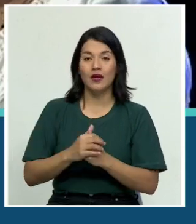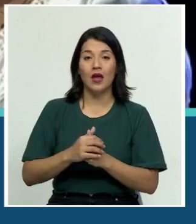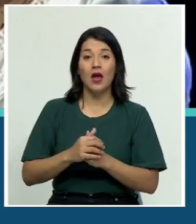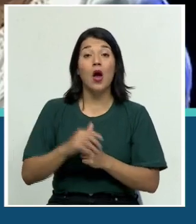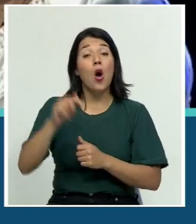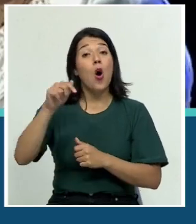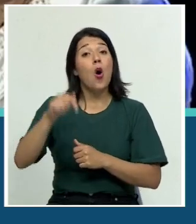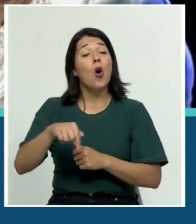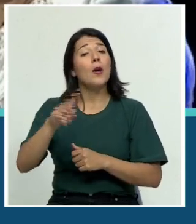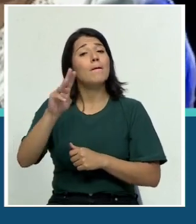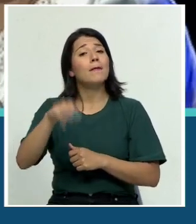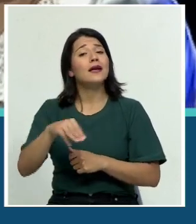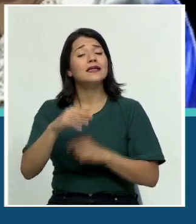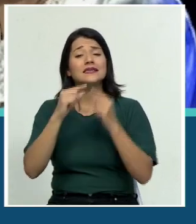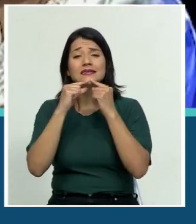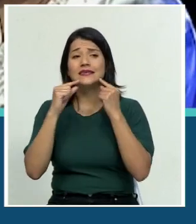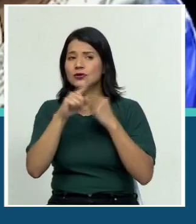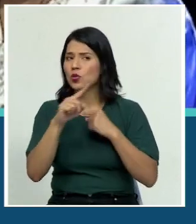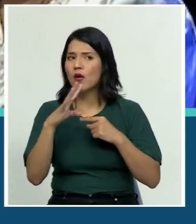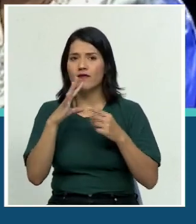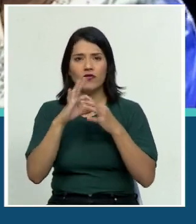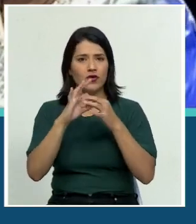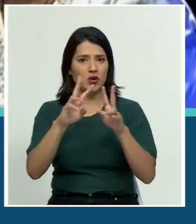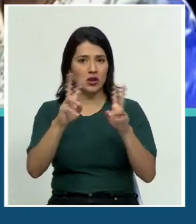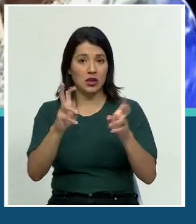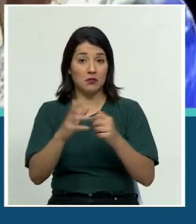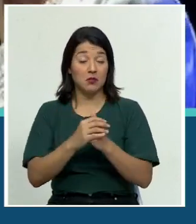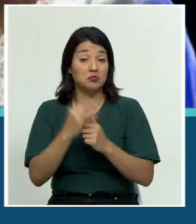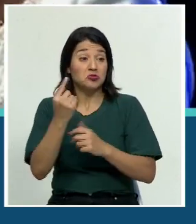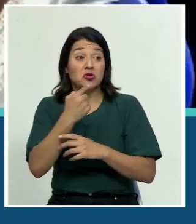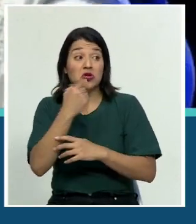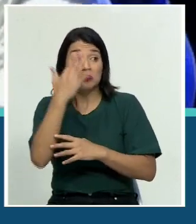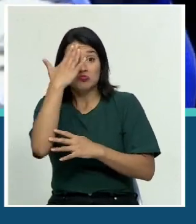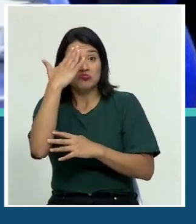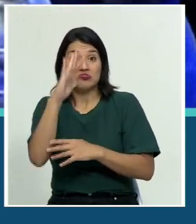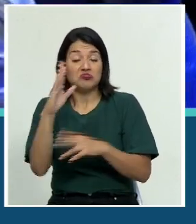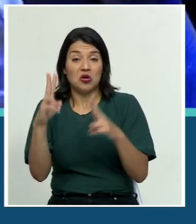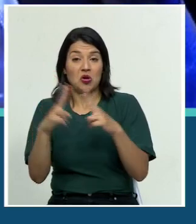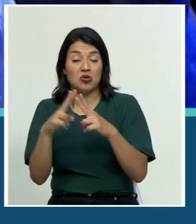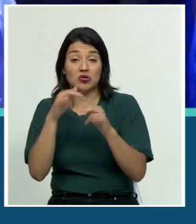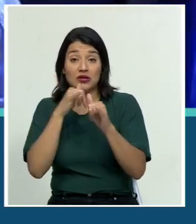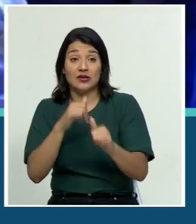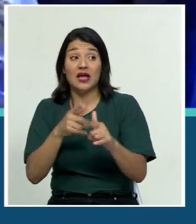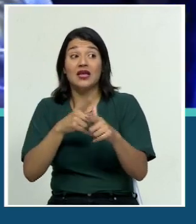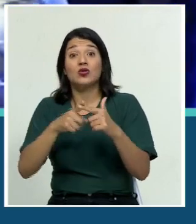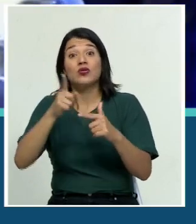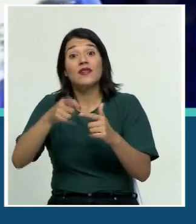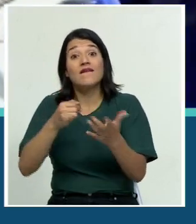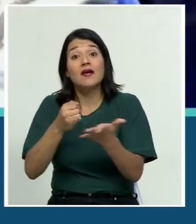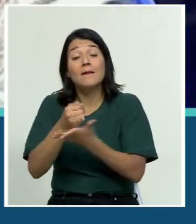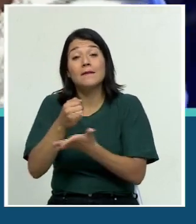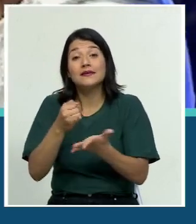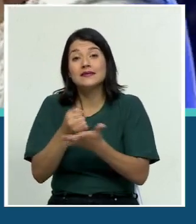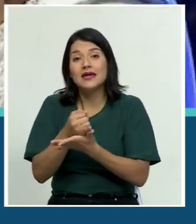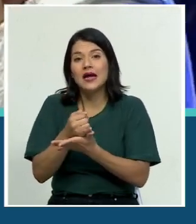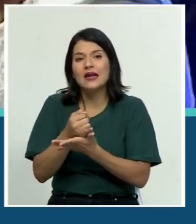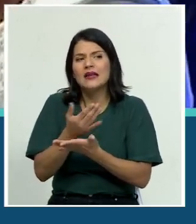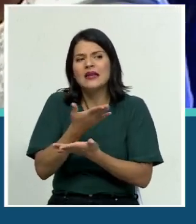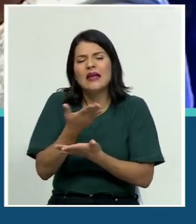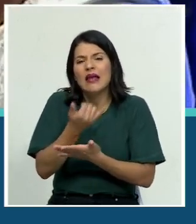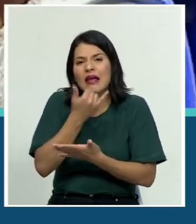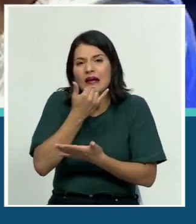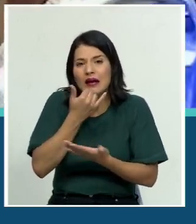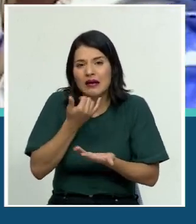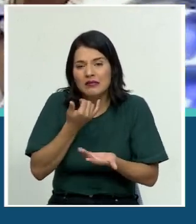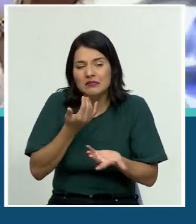quiso ahondar en el tema, solo mencionó que desconocía el fondo de la demanda y que tendría que averiguar sobre de qué trata la misma.